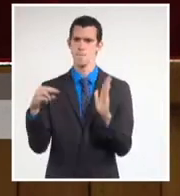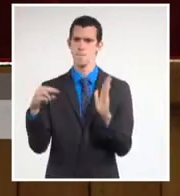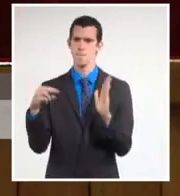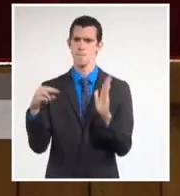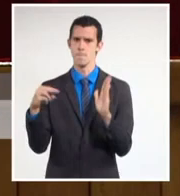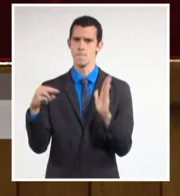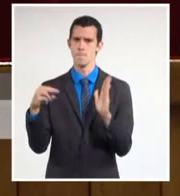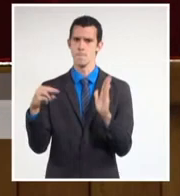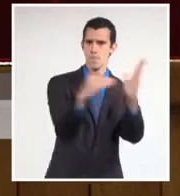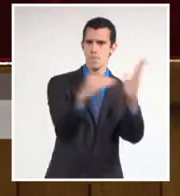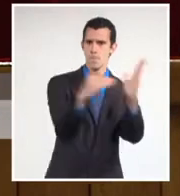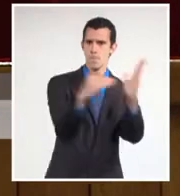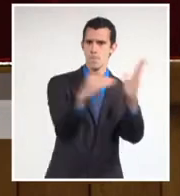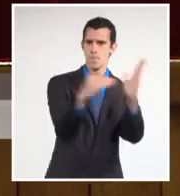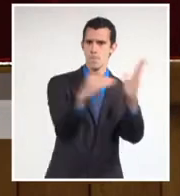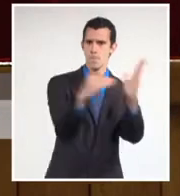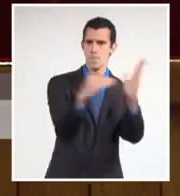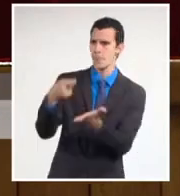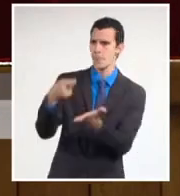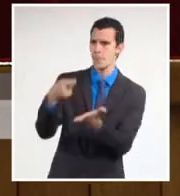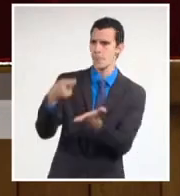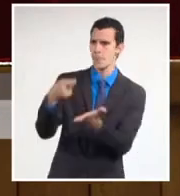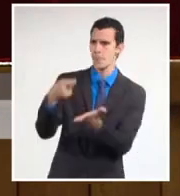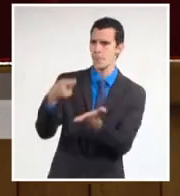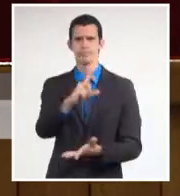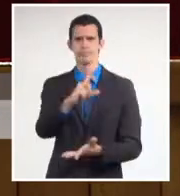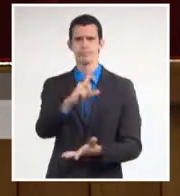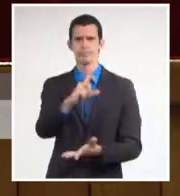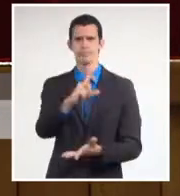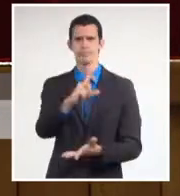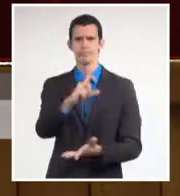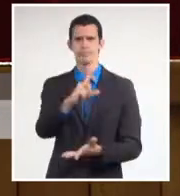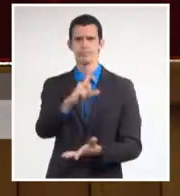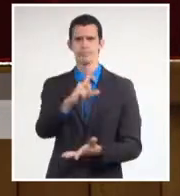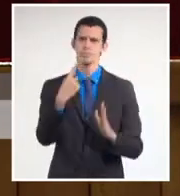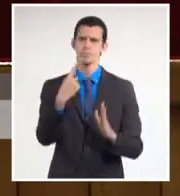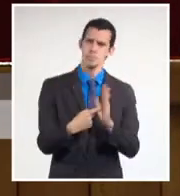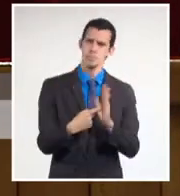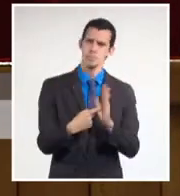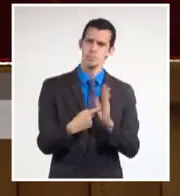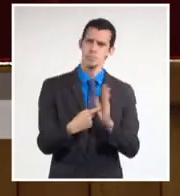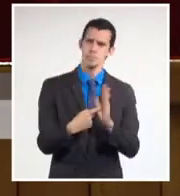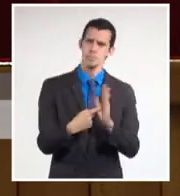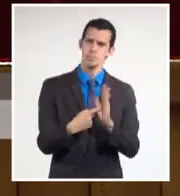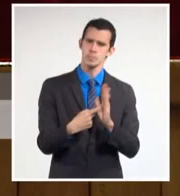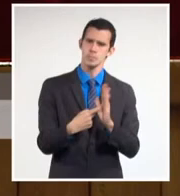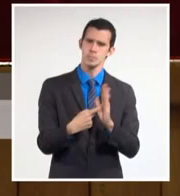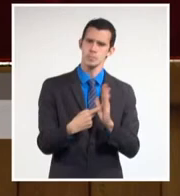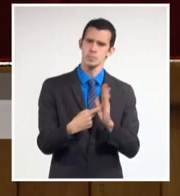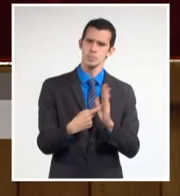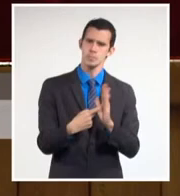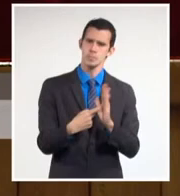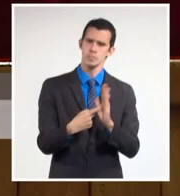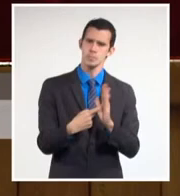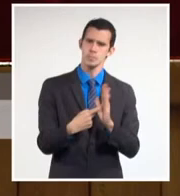moneda nacional ni al diseño del ordenamiento monetario. ¿Dónde entra entonces el ordenamiento monetario? ¿Dónde entra?